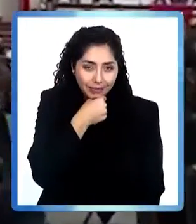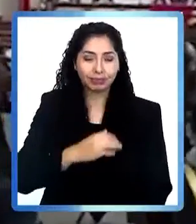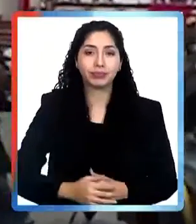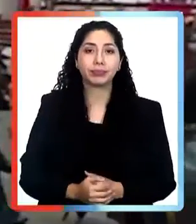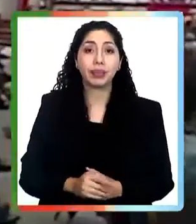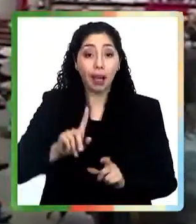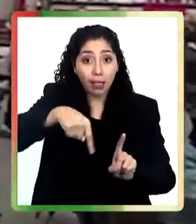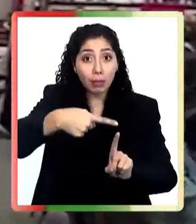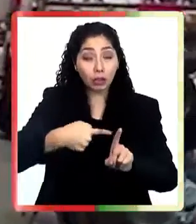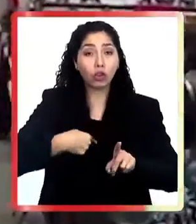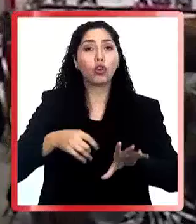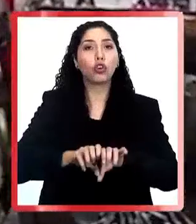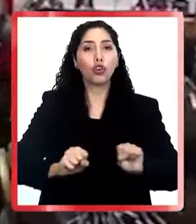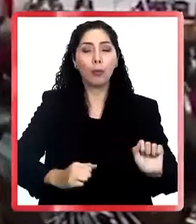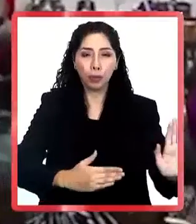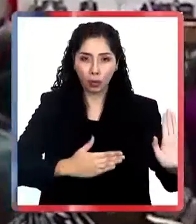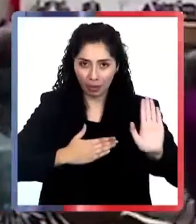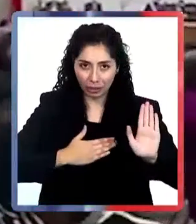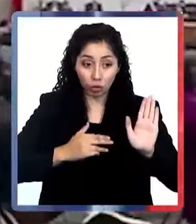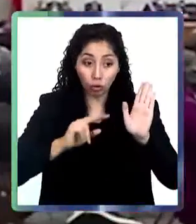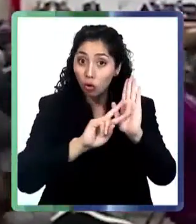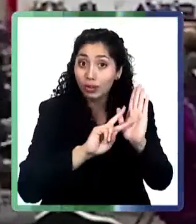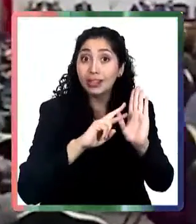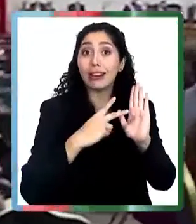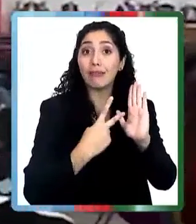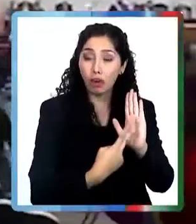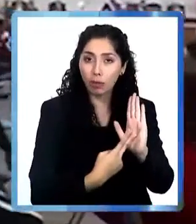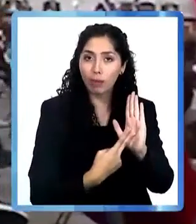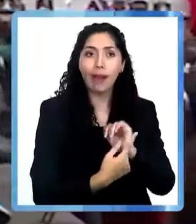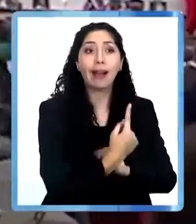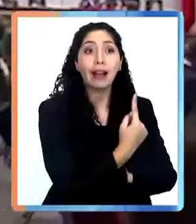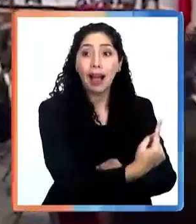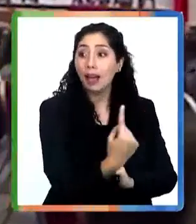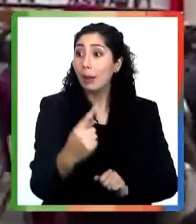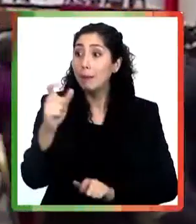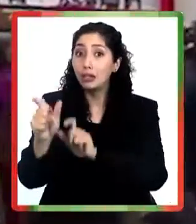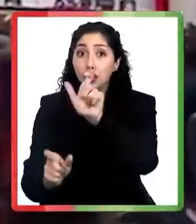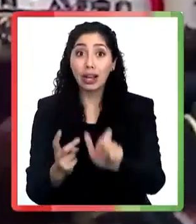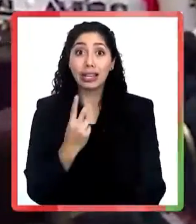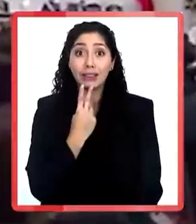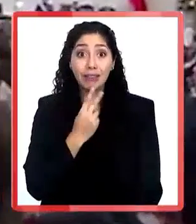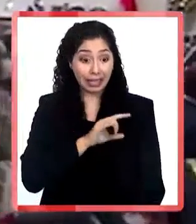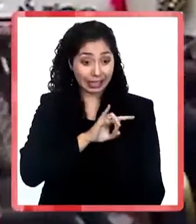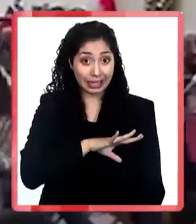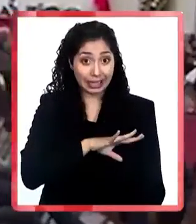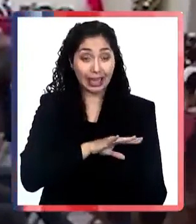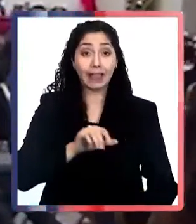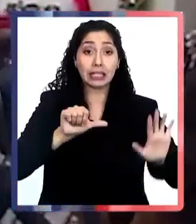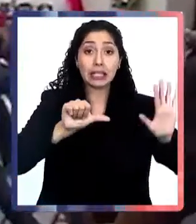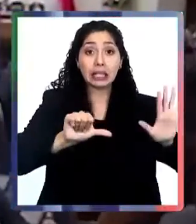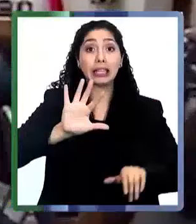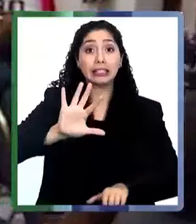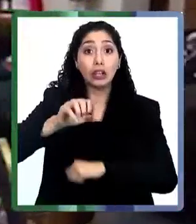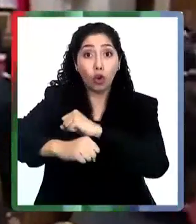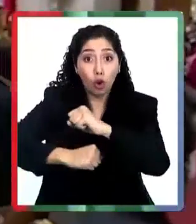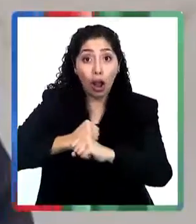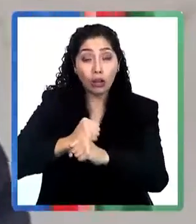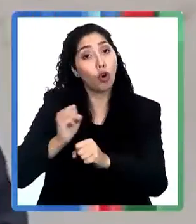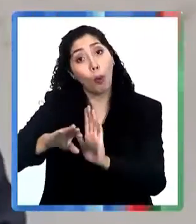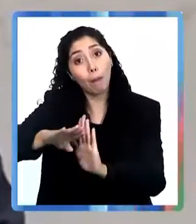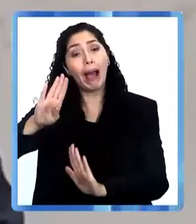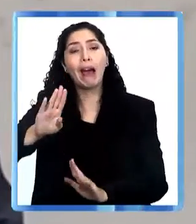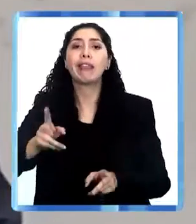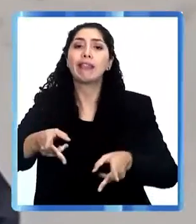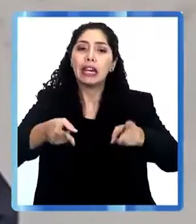además me comprometo a que con esta reforma en régimen cada habitante de nuestra patria de 65 años o más tendrá